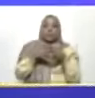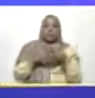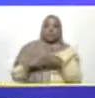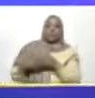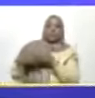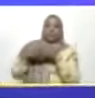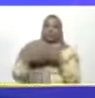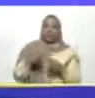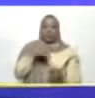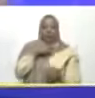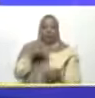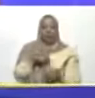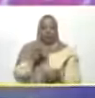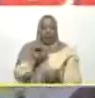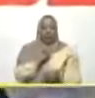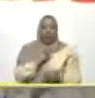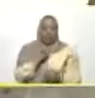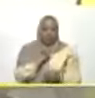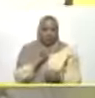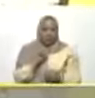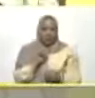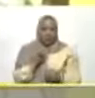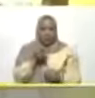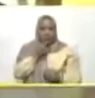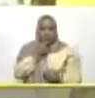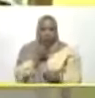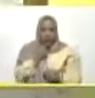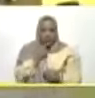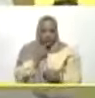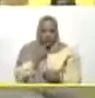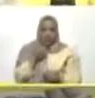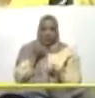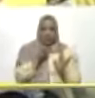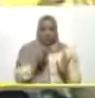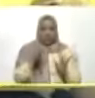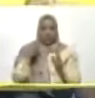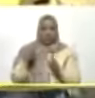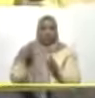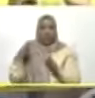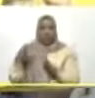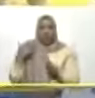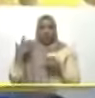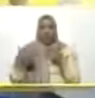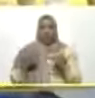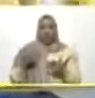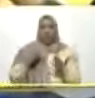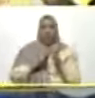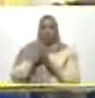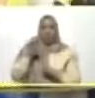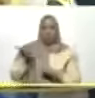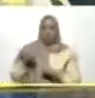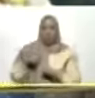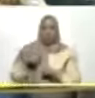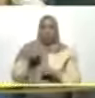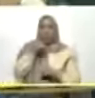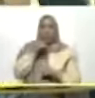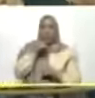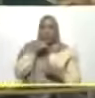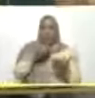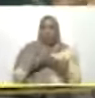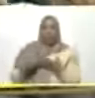que que se sienten identificados con esta organización la organización que ha visto a crecer a grandes líderes